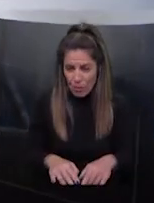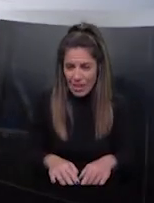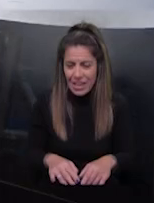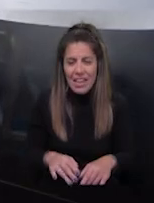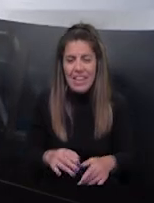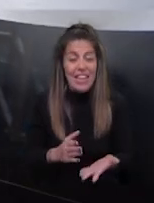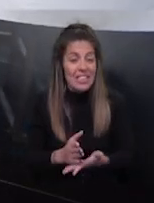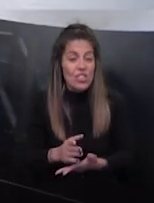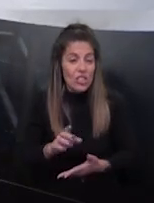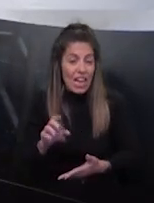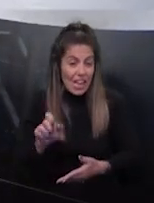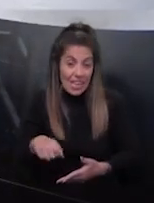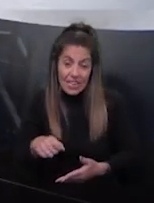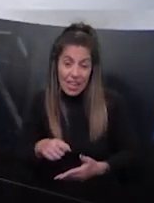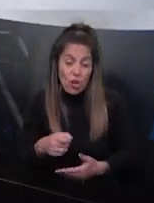le dio otra opción.